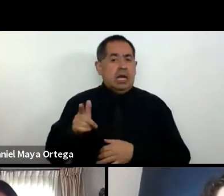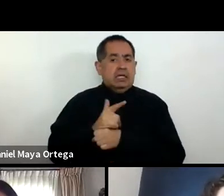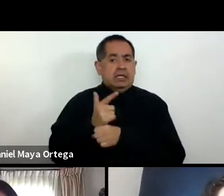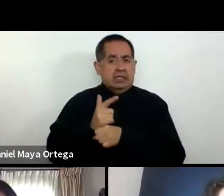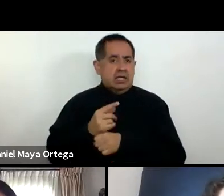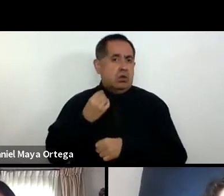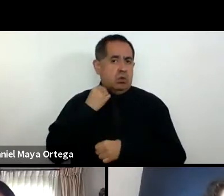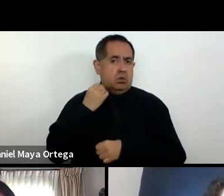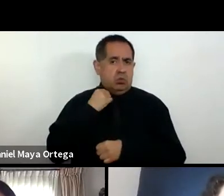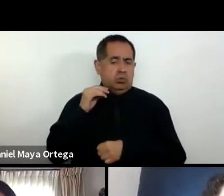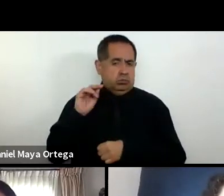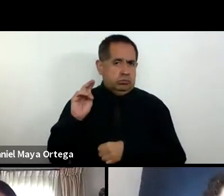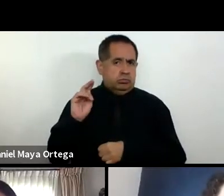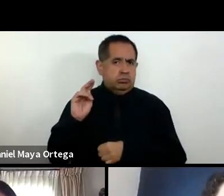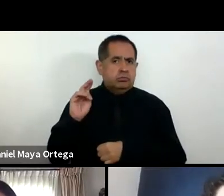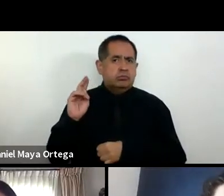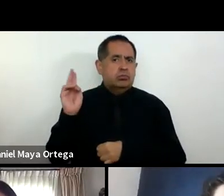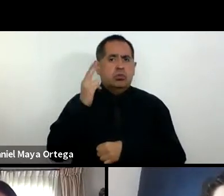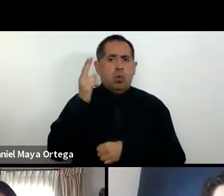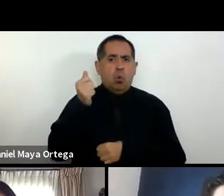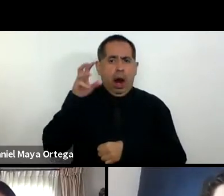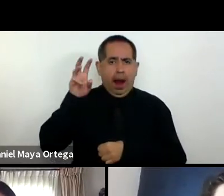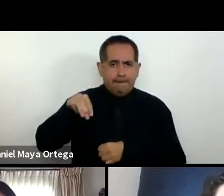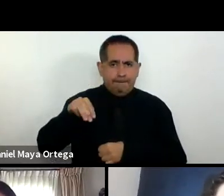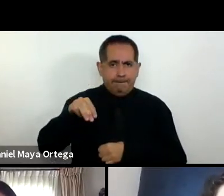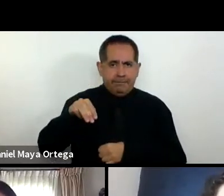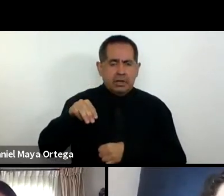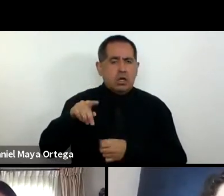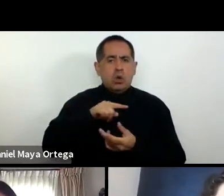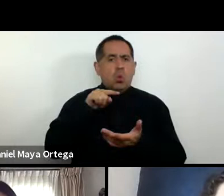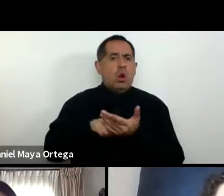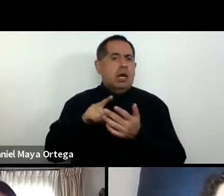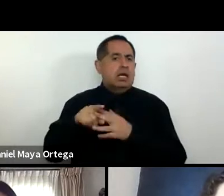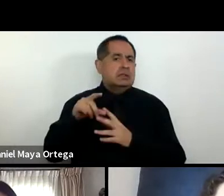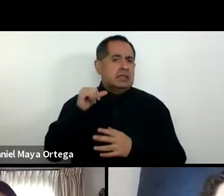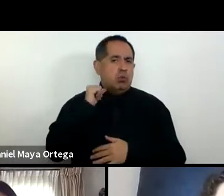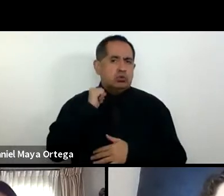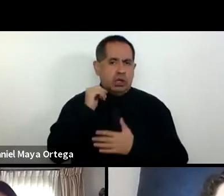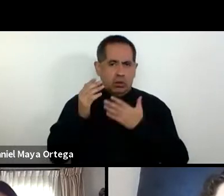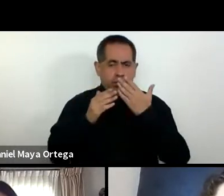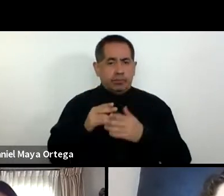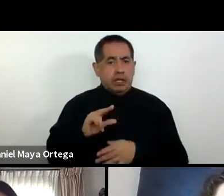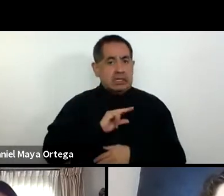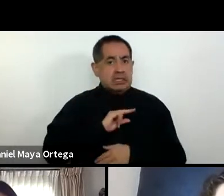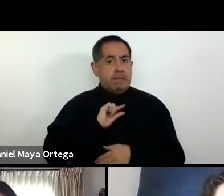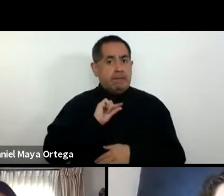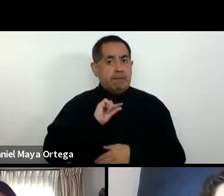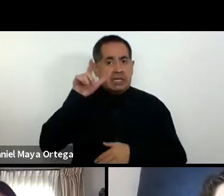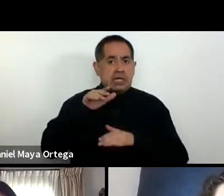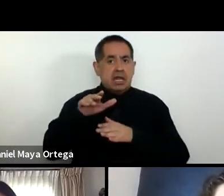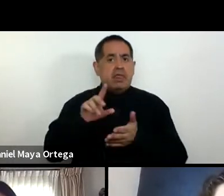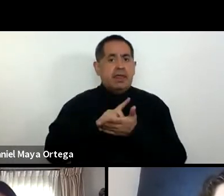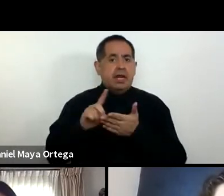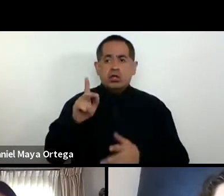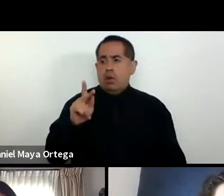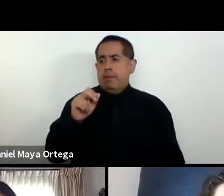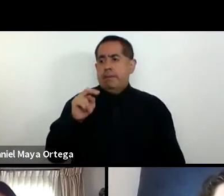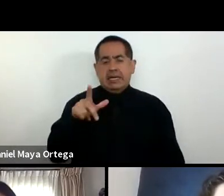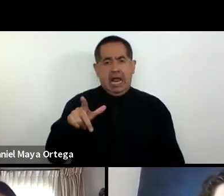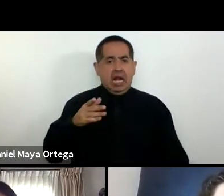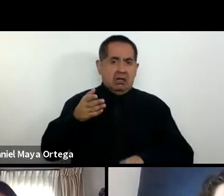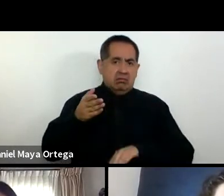por la Universidad Autónoma Metropolitana en el plantel Azcapotzalco, con la especialidad en Derecho Penal.